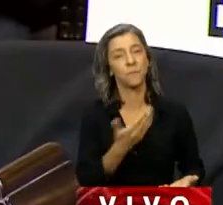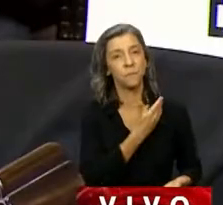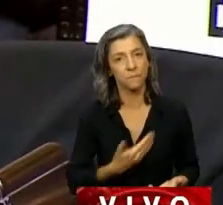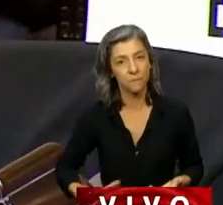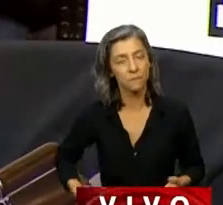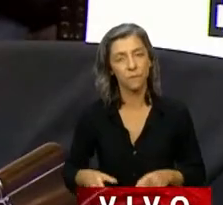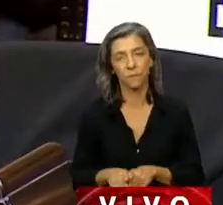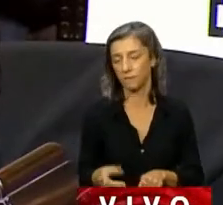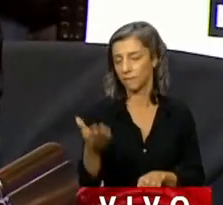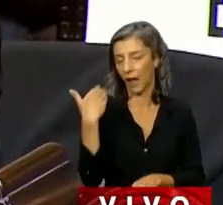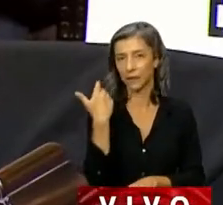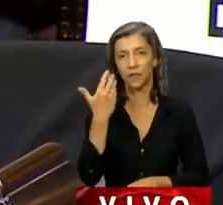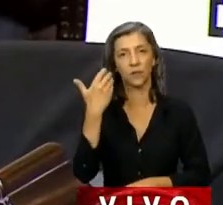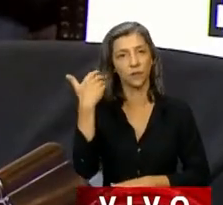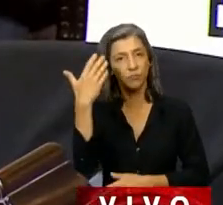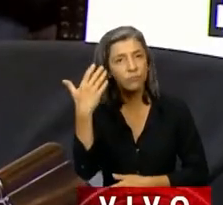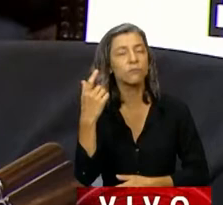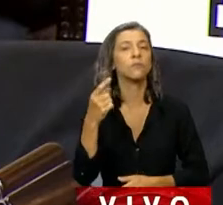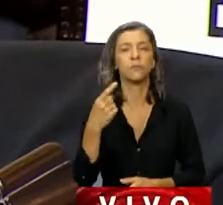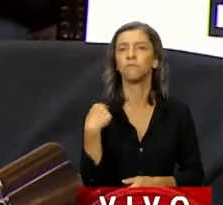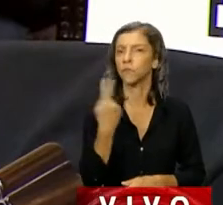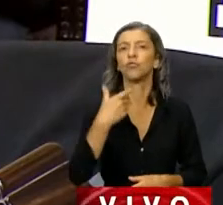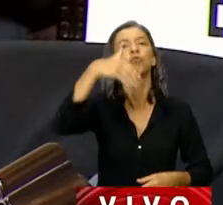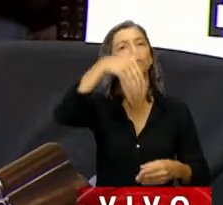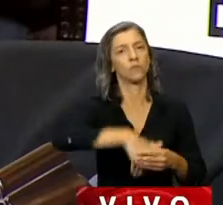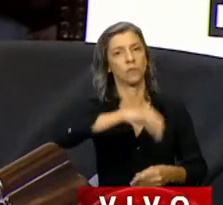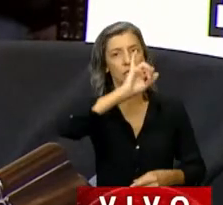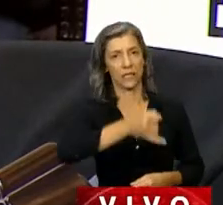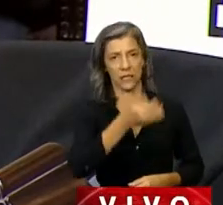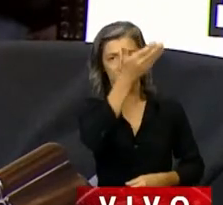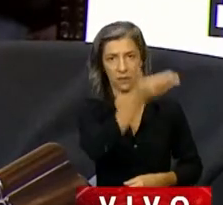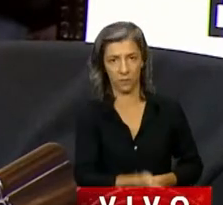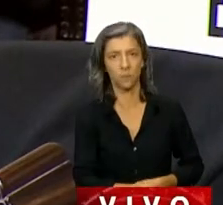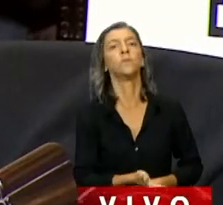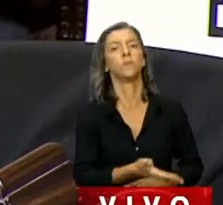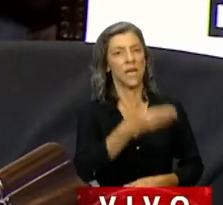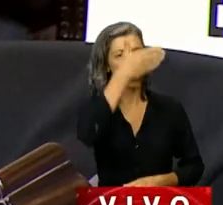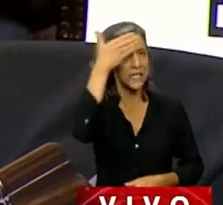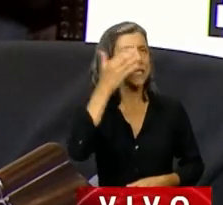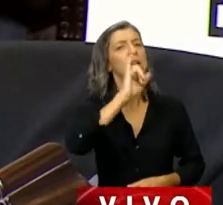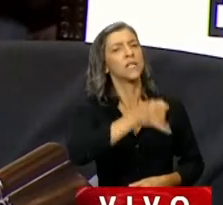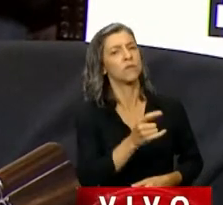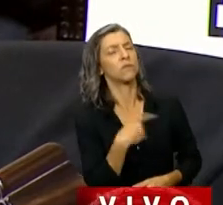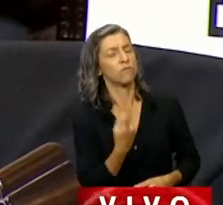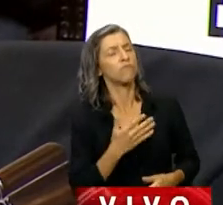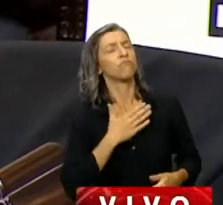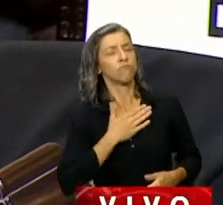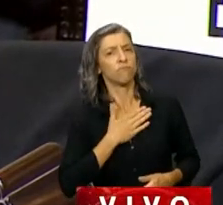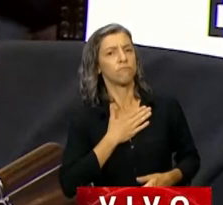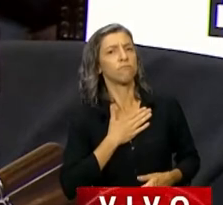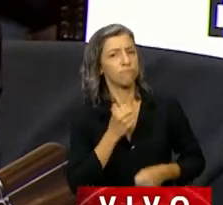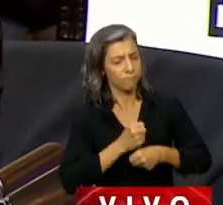como dije al principio, vamos a votar a Cecilia Moró, vamos a abogar para que este